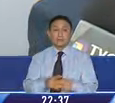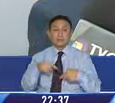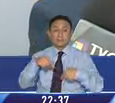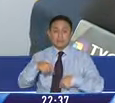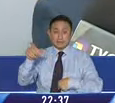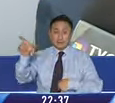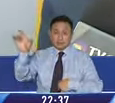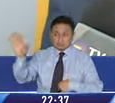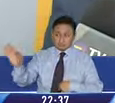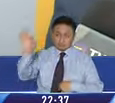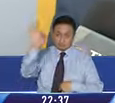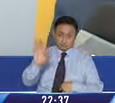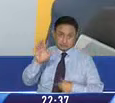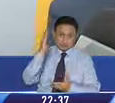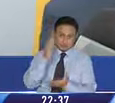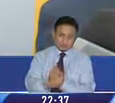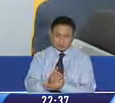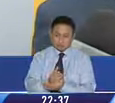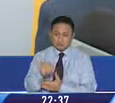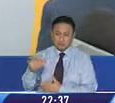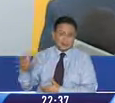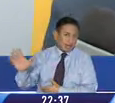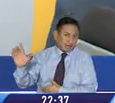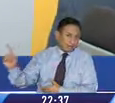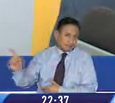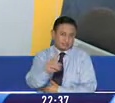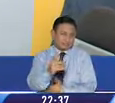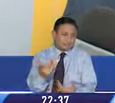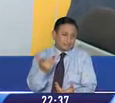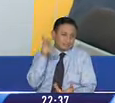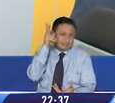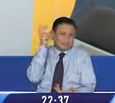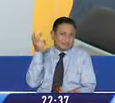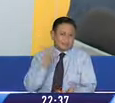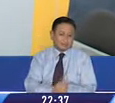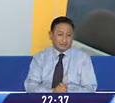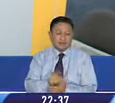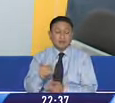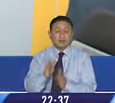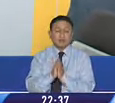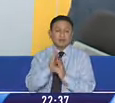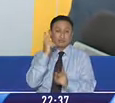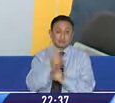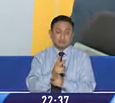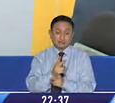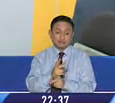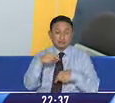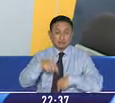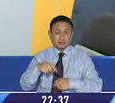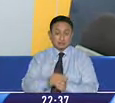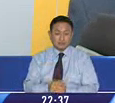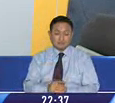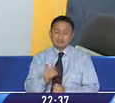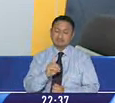designación, pero él ya está designado. Entonces yo creo que esa acción de protección la Procuraduría intervendrá a nombre del